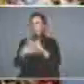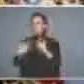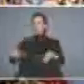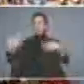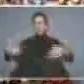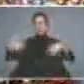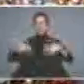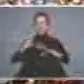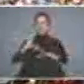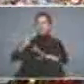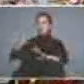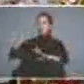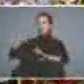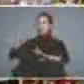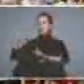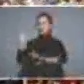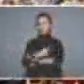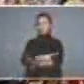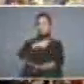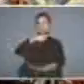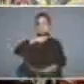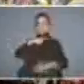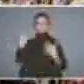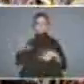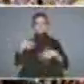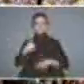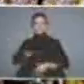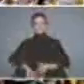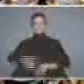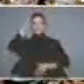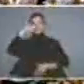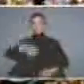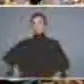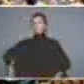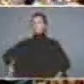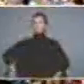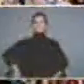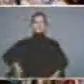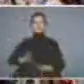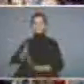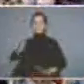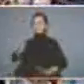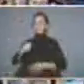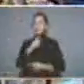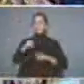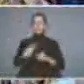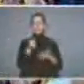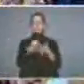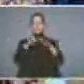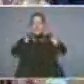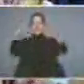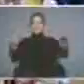de la gente algo exagera. La fila de niños con su papá y en una mesa un tipo explicando